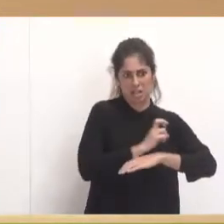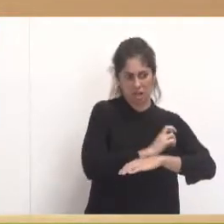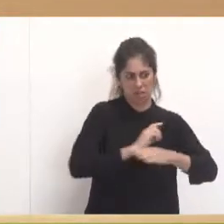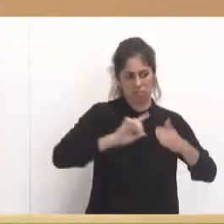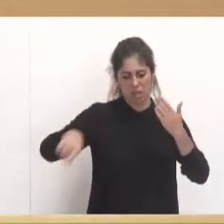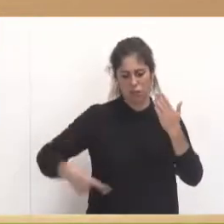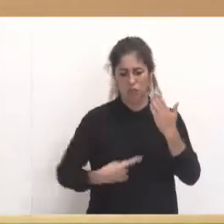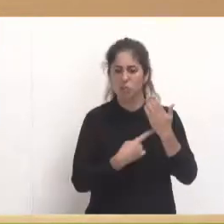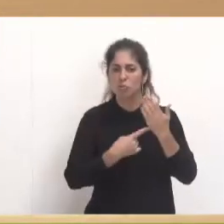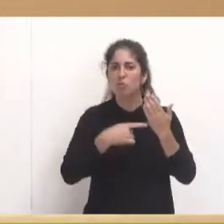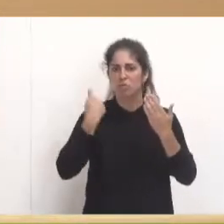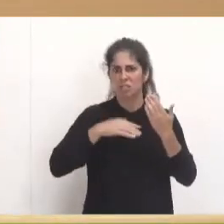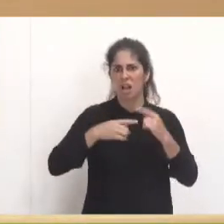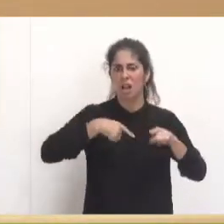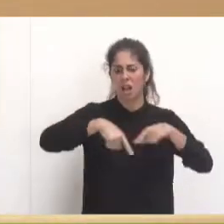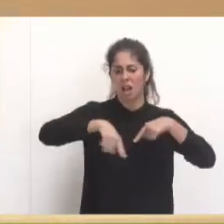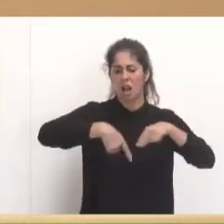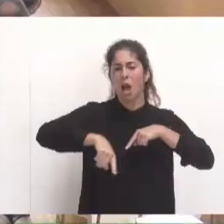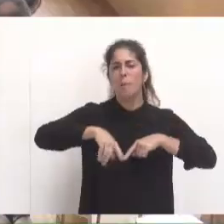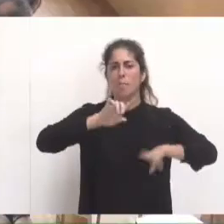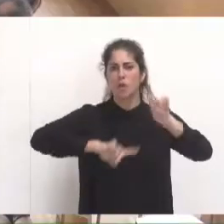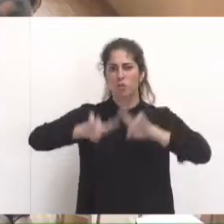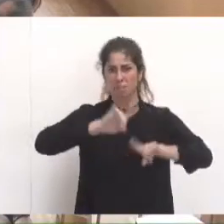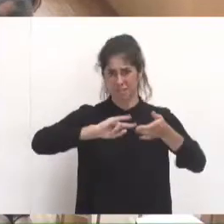palabra el señor Ledesma. Sí.